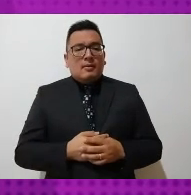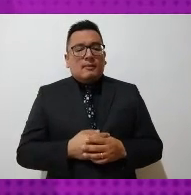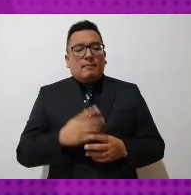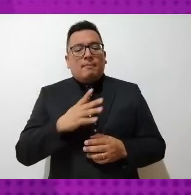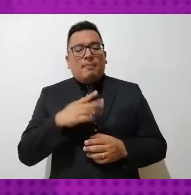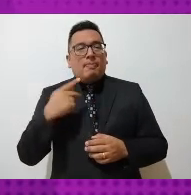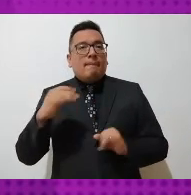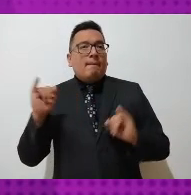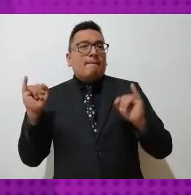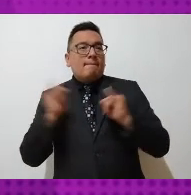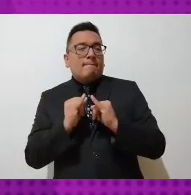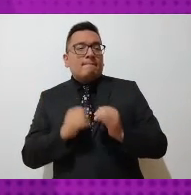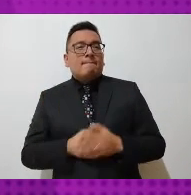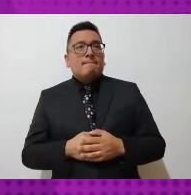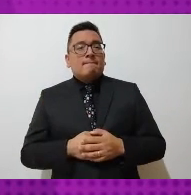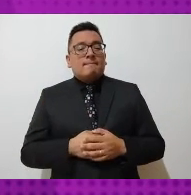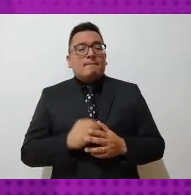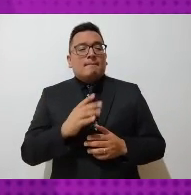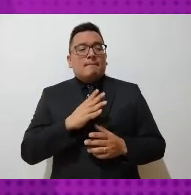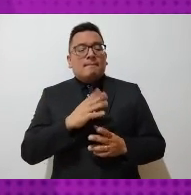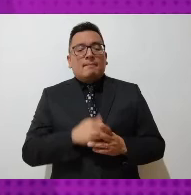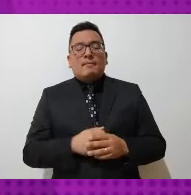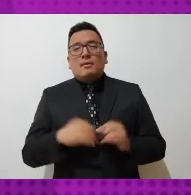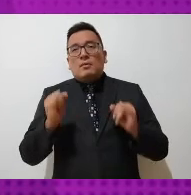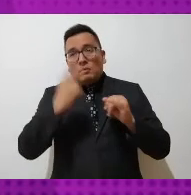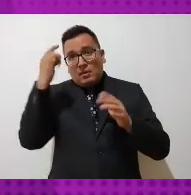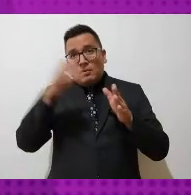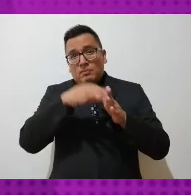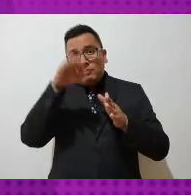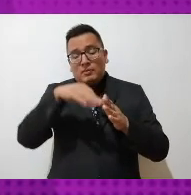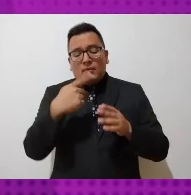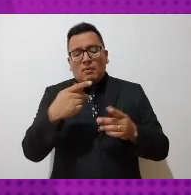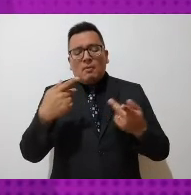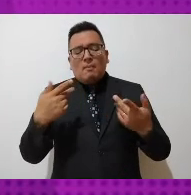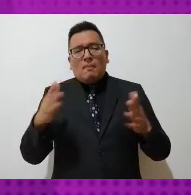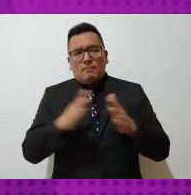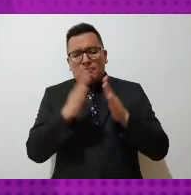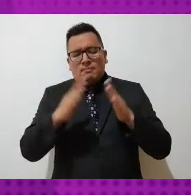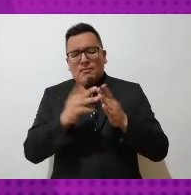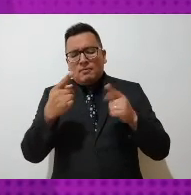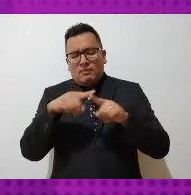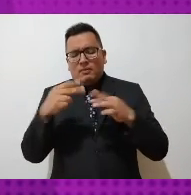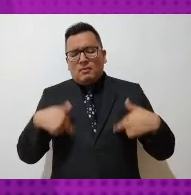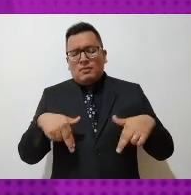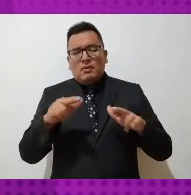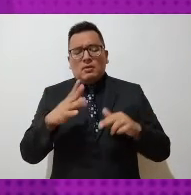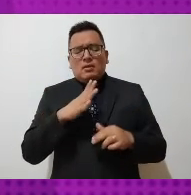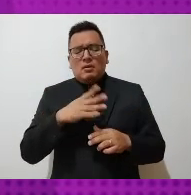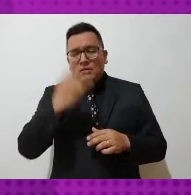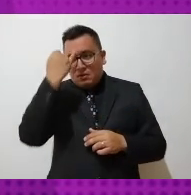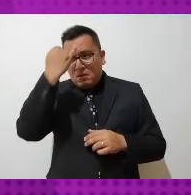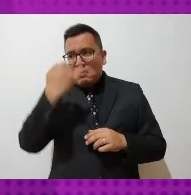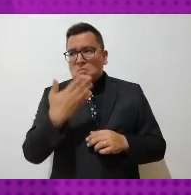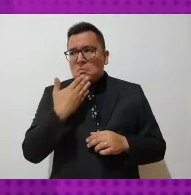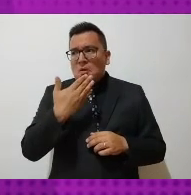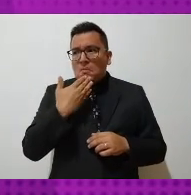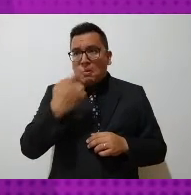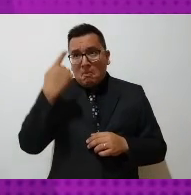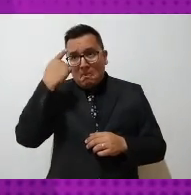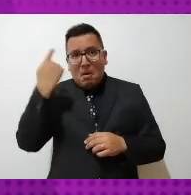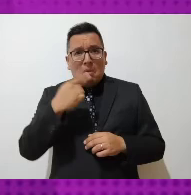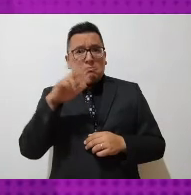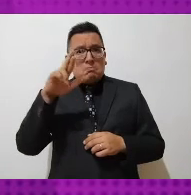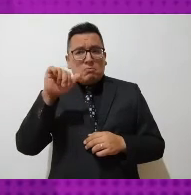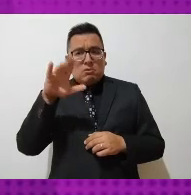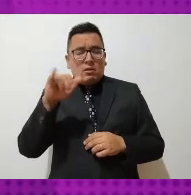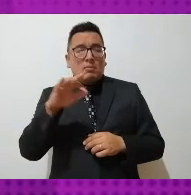Electoral comparte, el Instituto mediante convenio y los consejeros mediante su participación en las vocalías, estas acciones afirmativas que